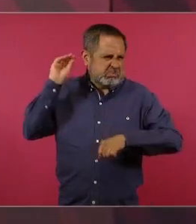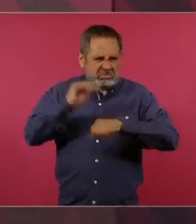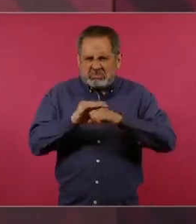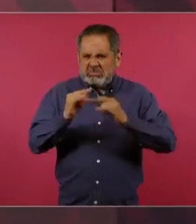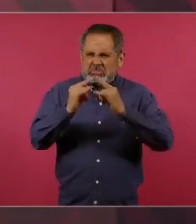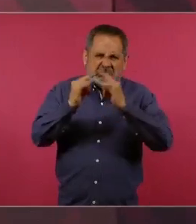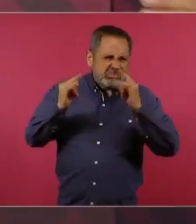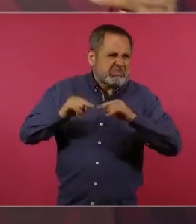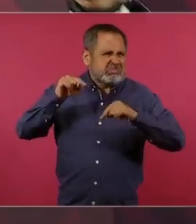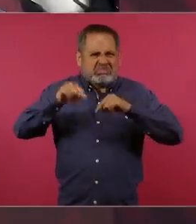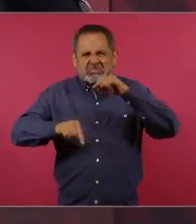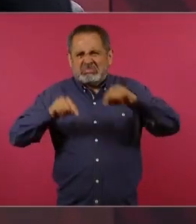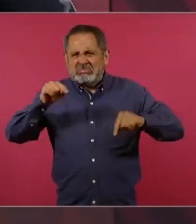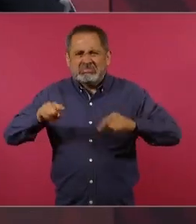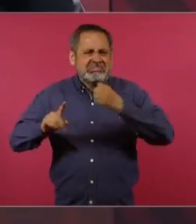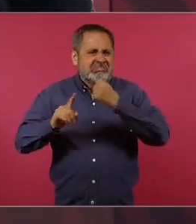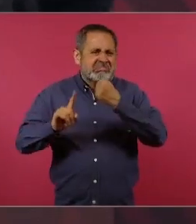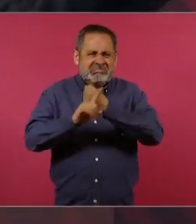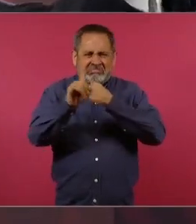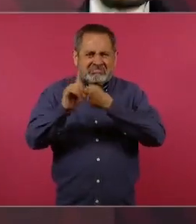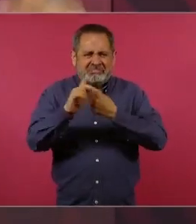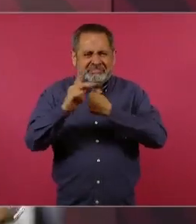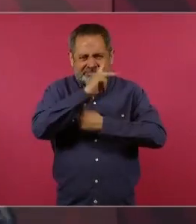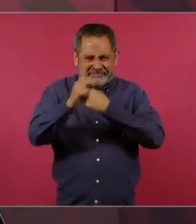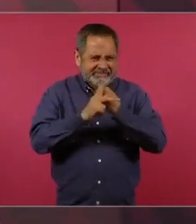del país.